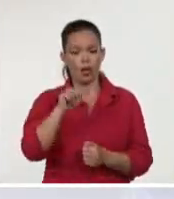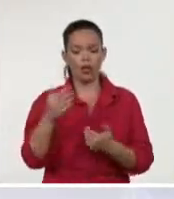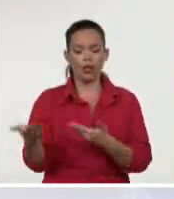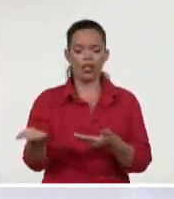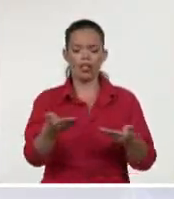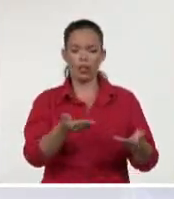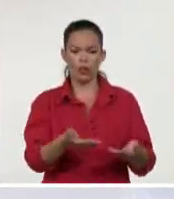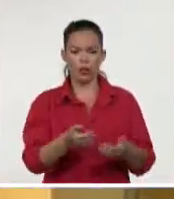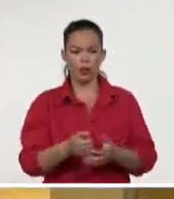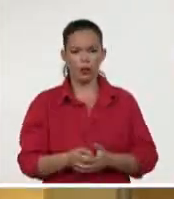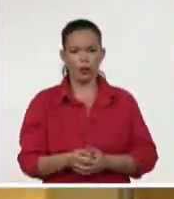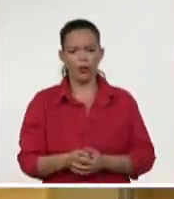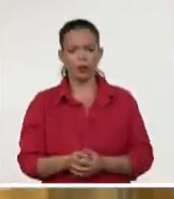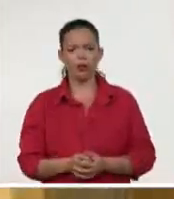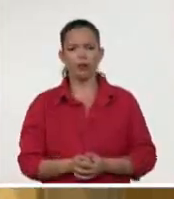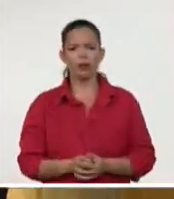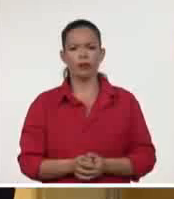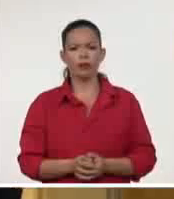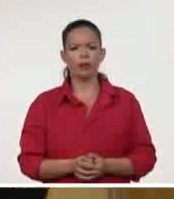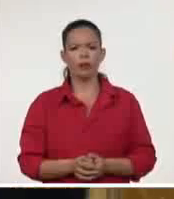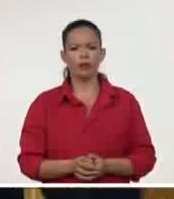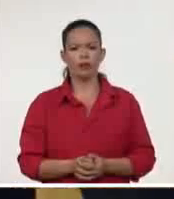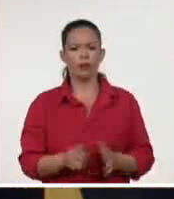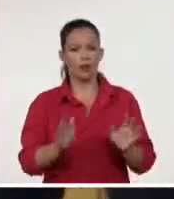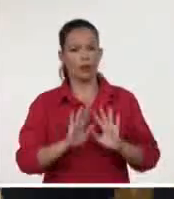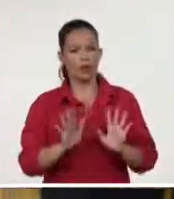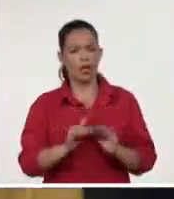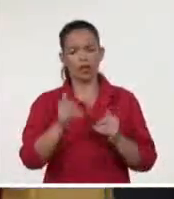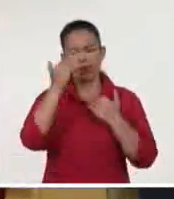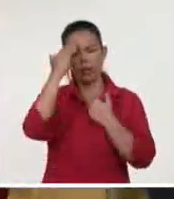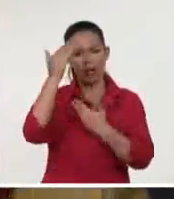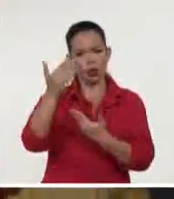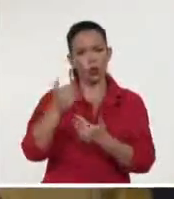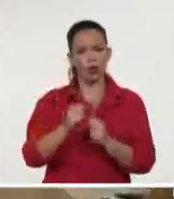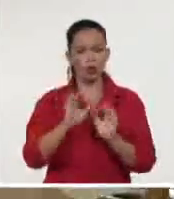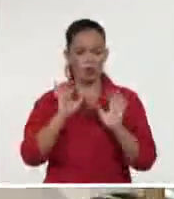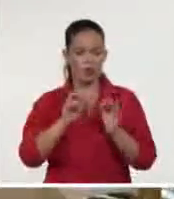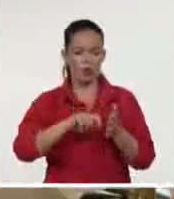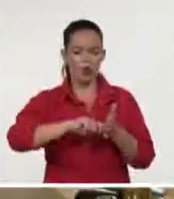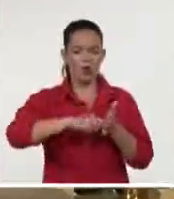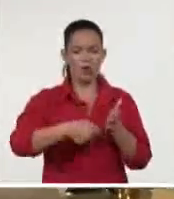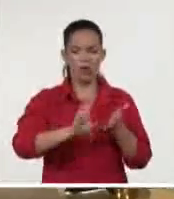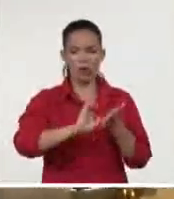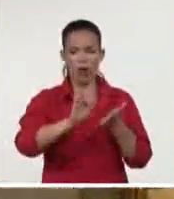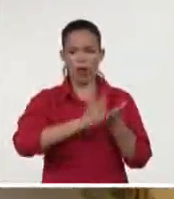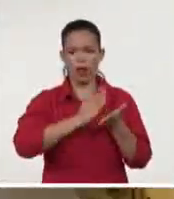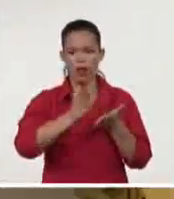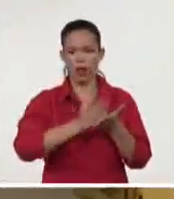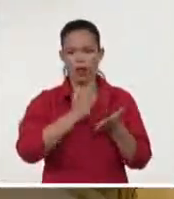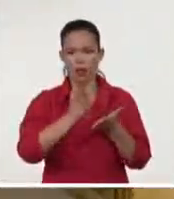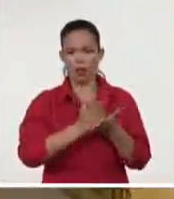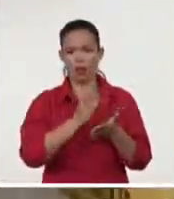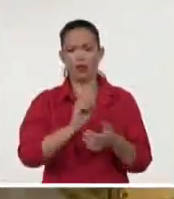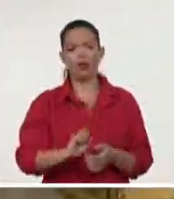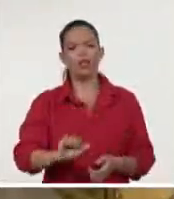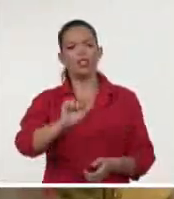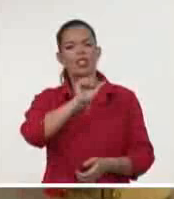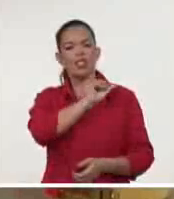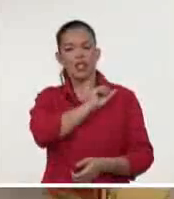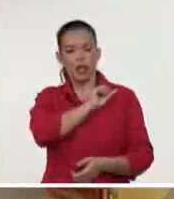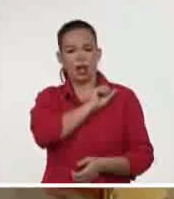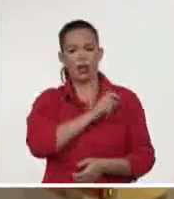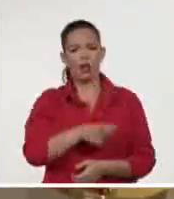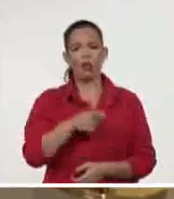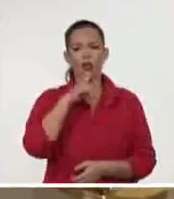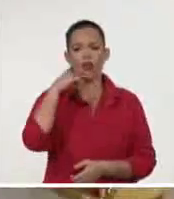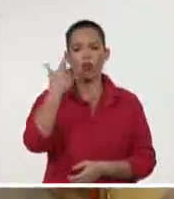presidenta Valentina Matvienko. Luego del saludo de bienvenida y la firma del libro de honor del Senado ruso, el presidente cubano inauguró la exposición colectiva